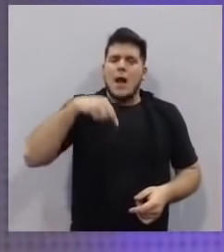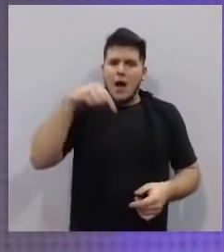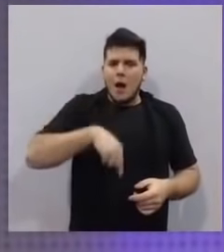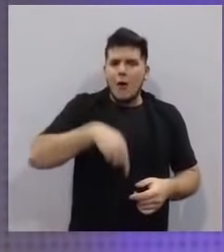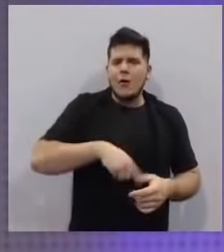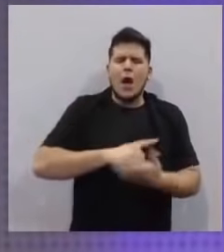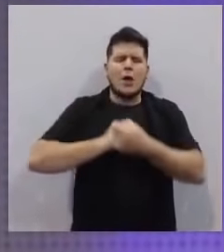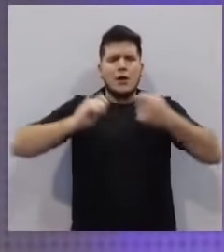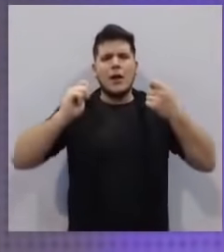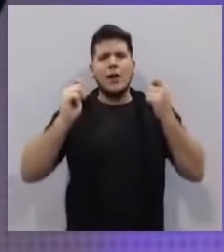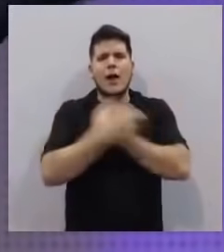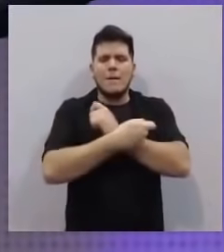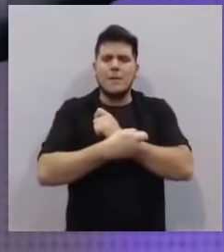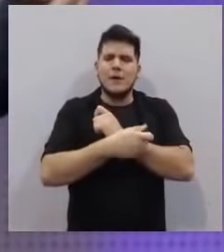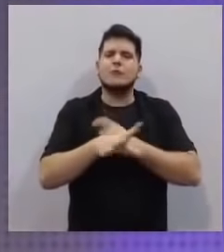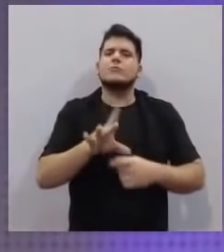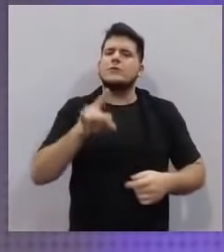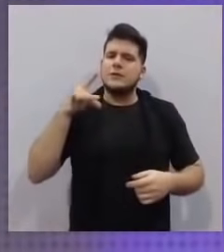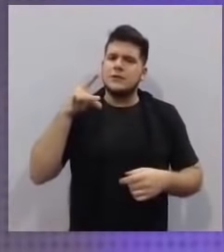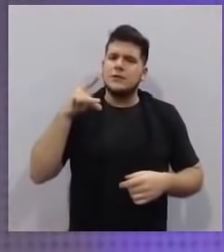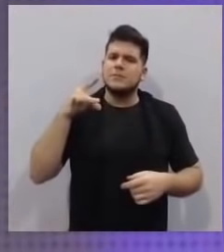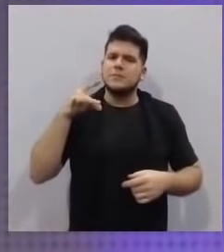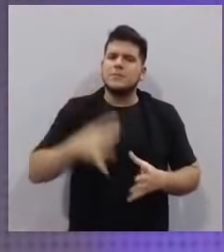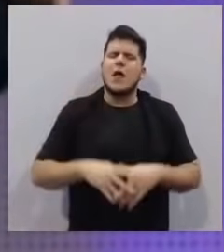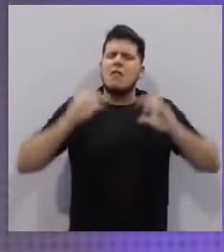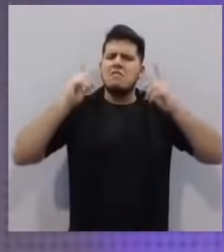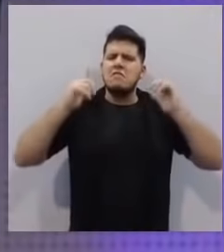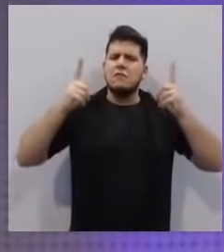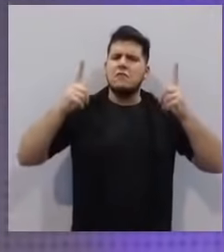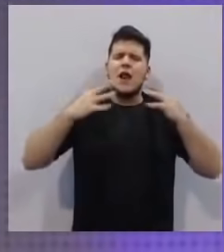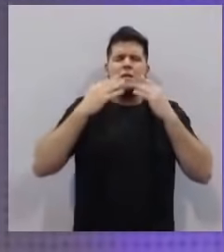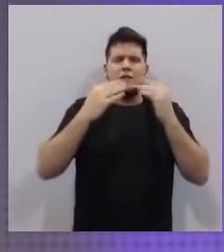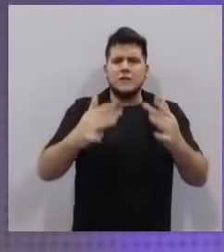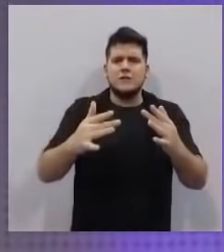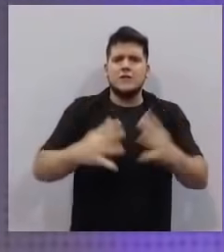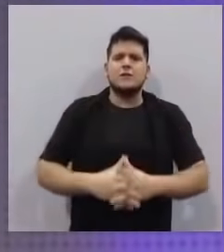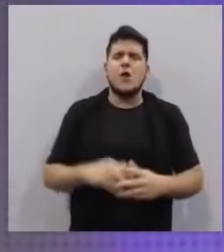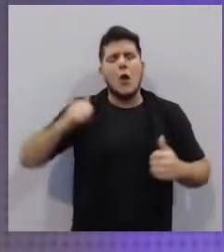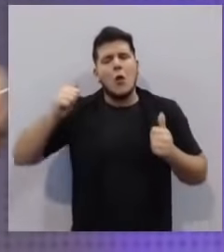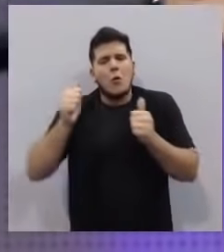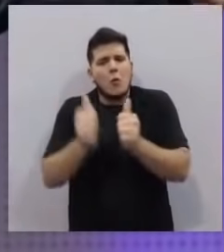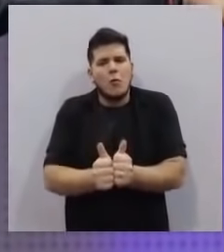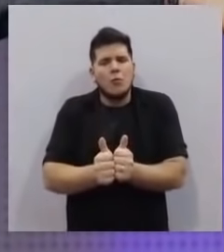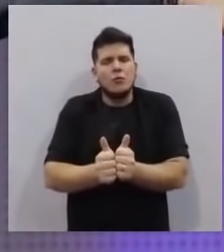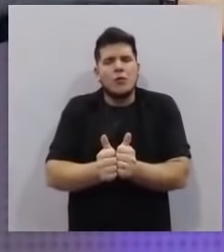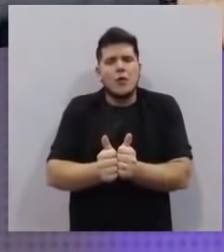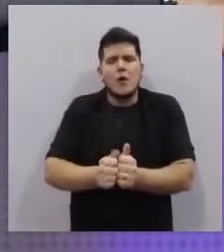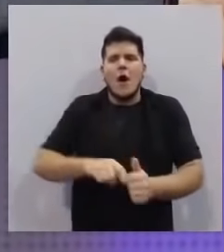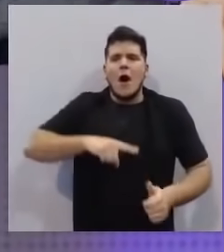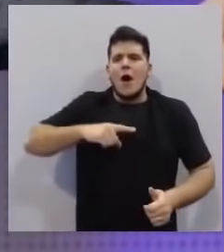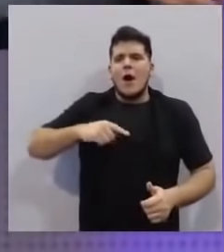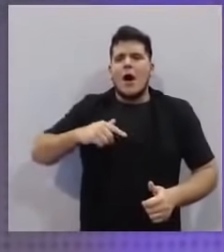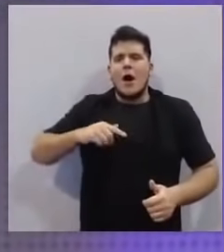casa y del gozo de mi hermano yo te amo padre y amo a mis hermanos